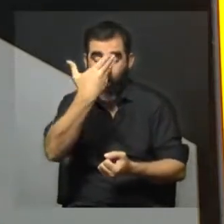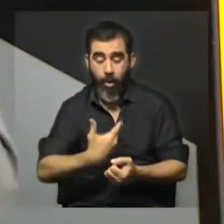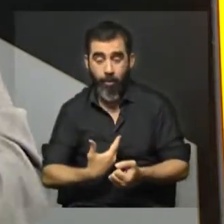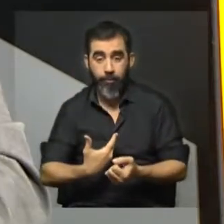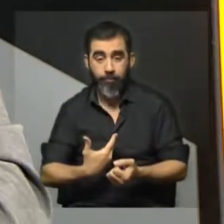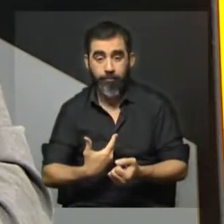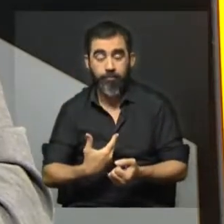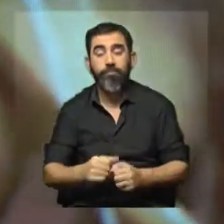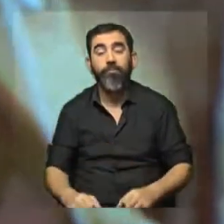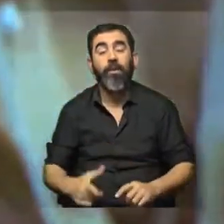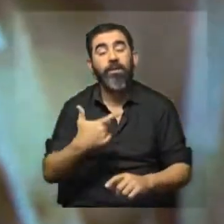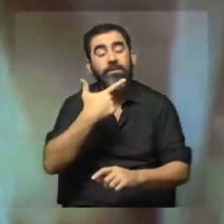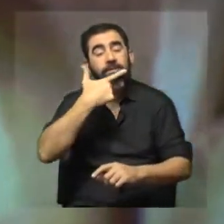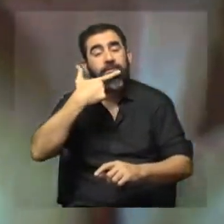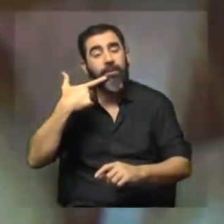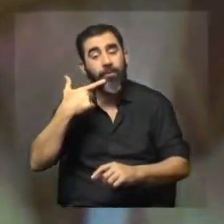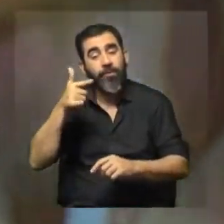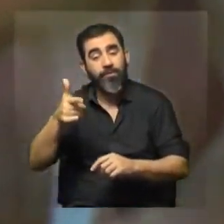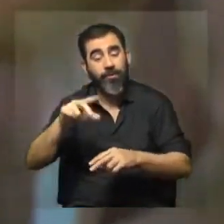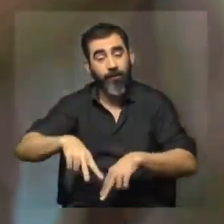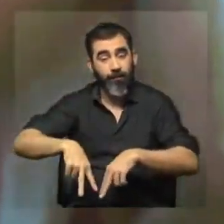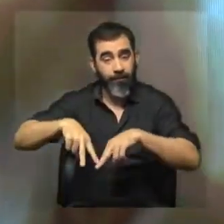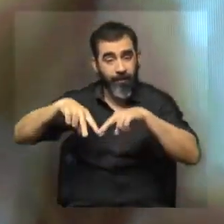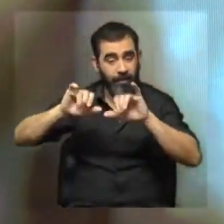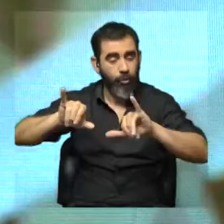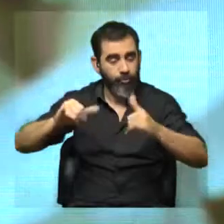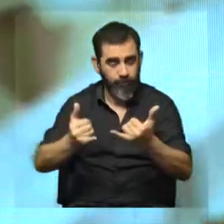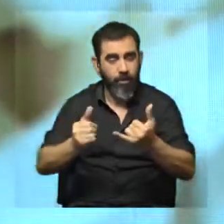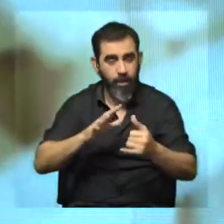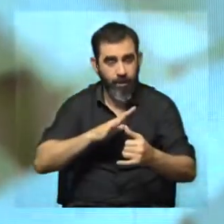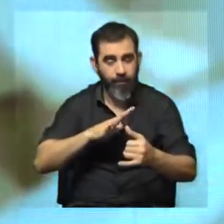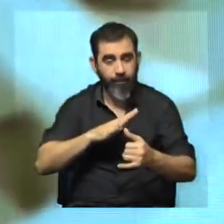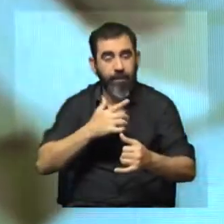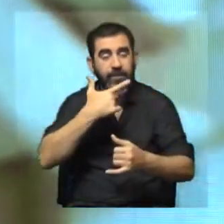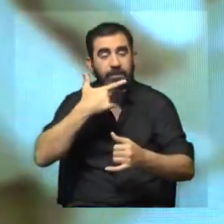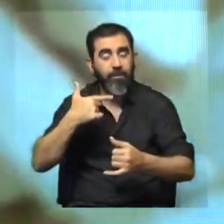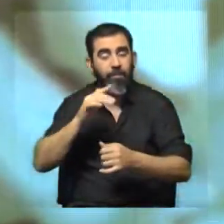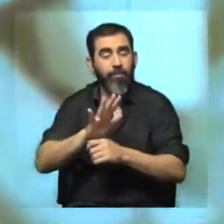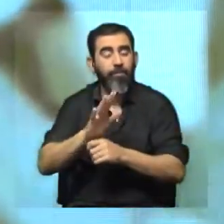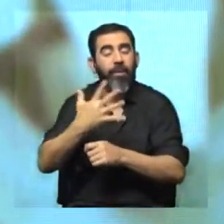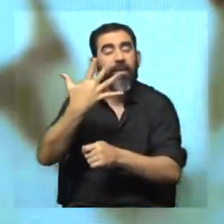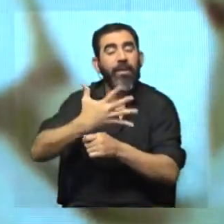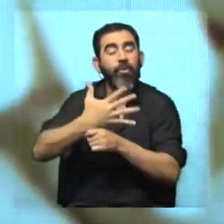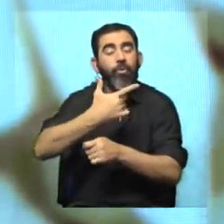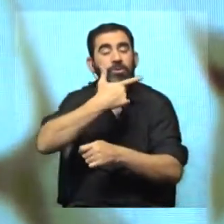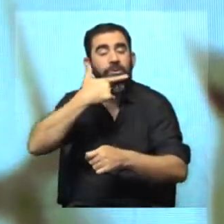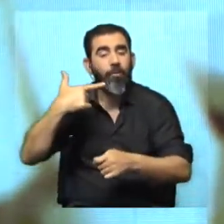y tiene esa Y lo del sabor es eso que está investigado ya es el sabor umami, el quinto sabor, que